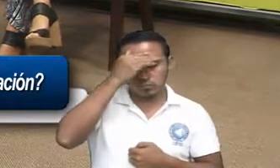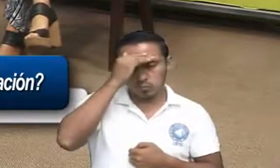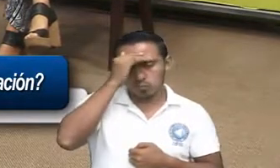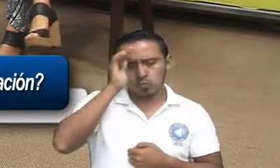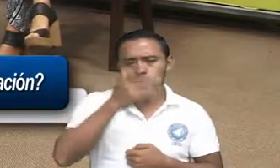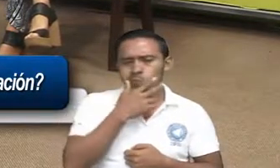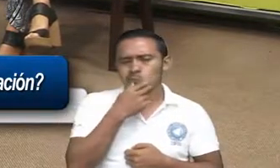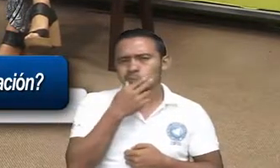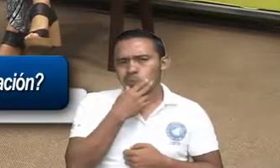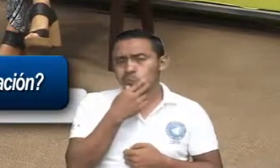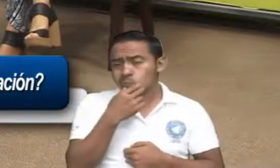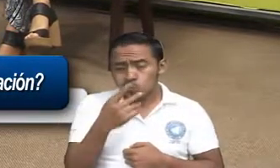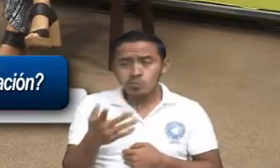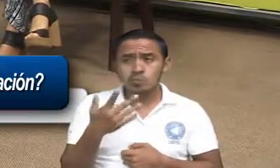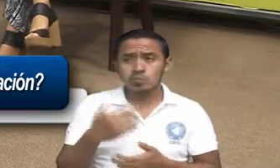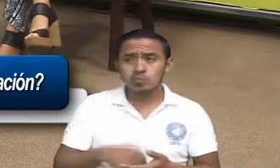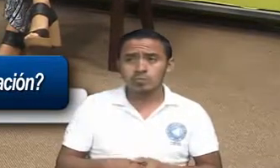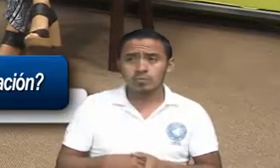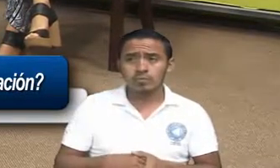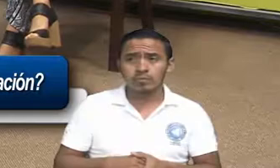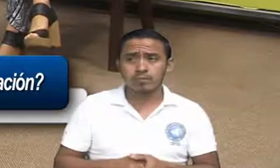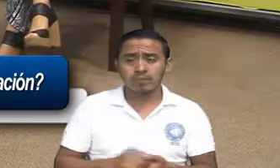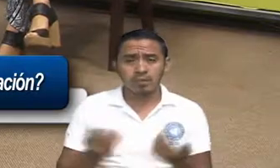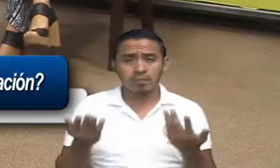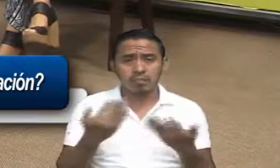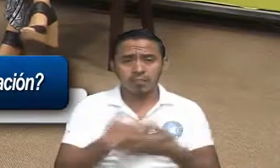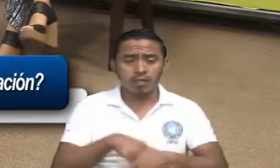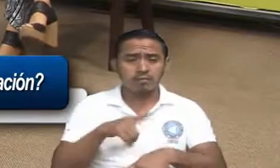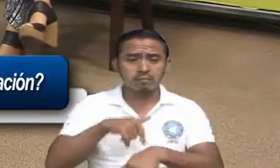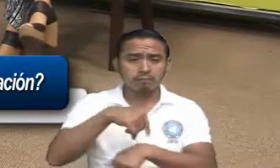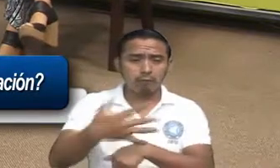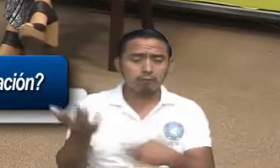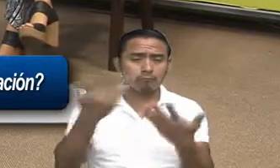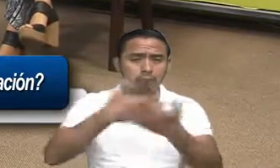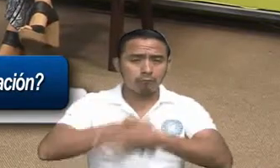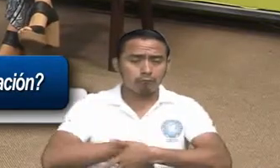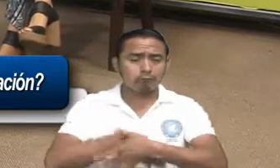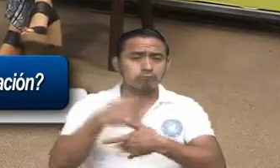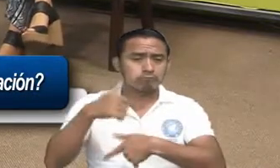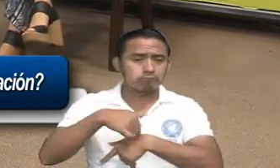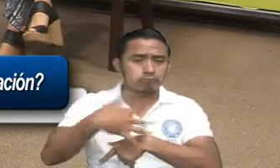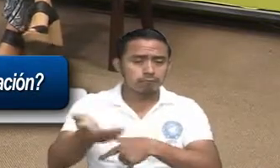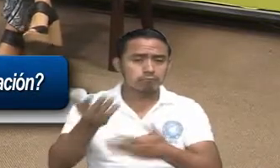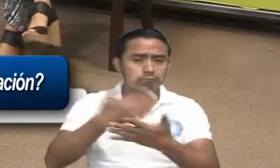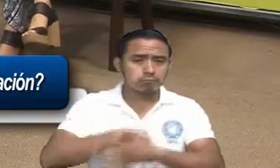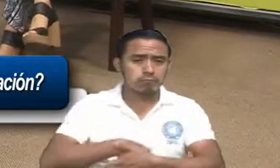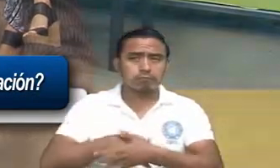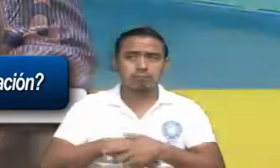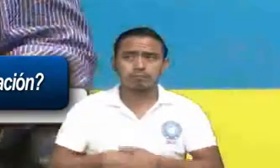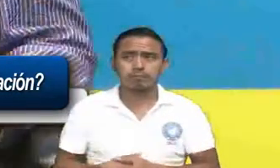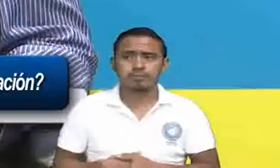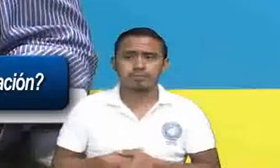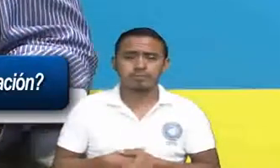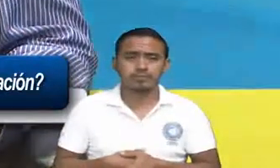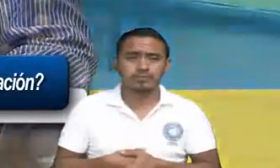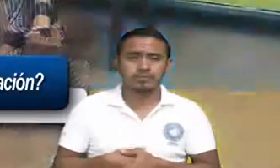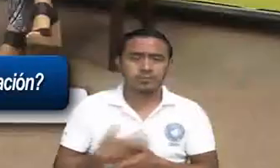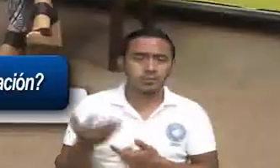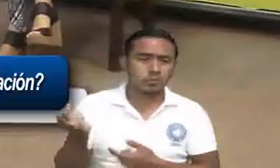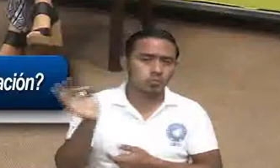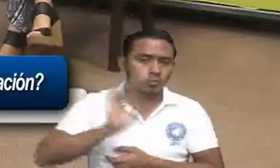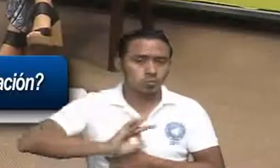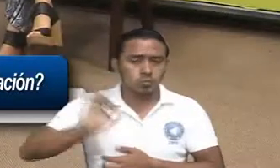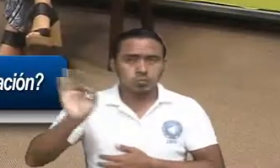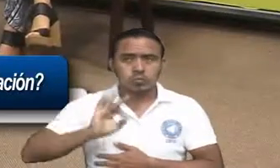algo más está pasando. Oye, en la noche, todos los días, por ejemplo. Ajá, ya. O está llegando noche todos los días. O se esconda. O otros